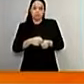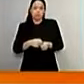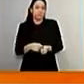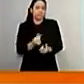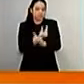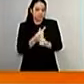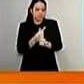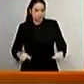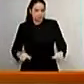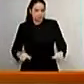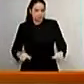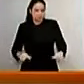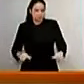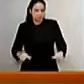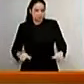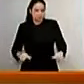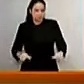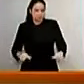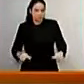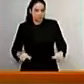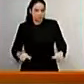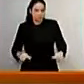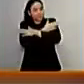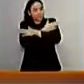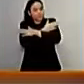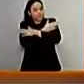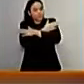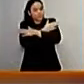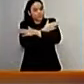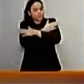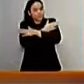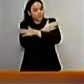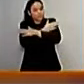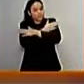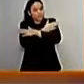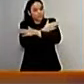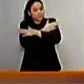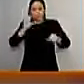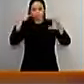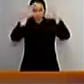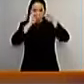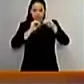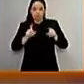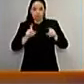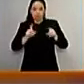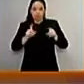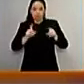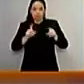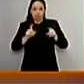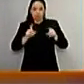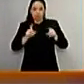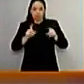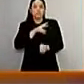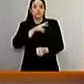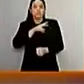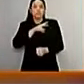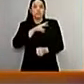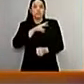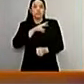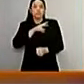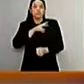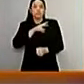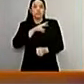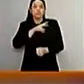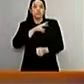costo. Felicidades a todos nuestros ganadores de esta noche. Gracias por habernos acompañado y recuerda que el Loto te cambia la